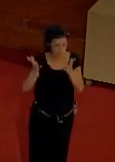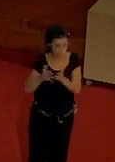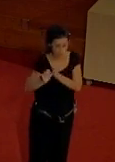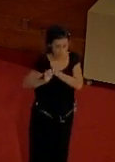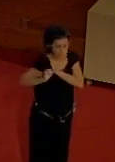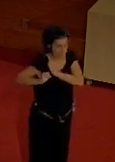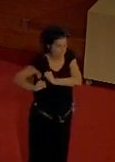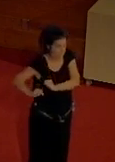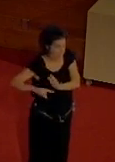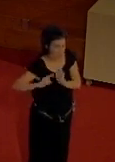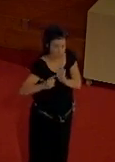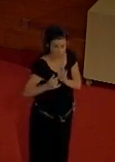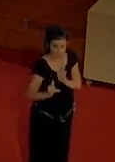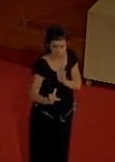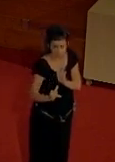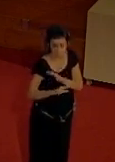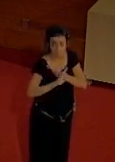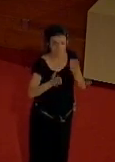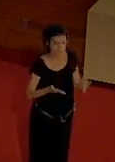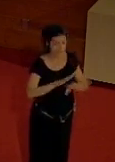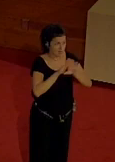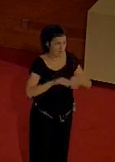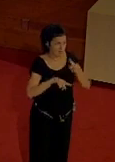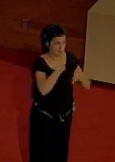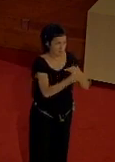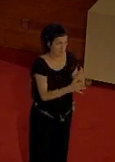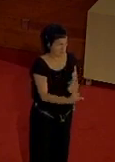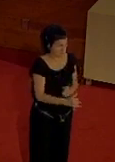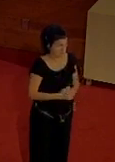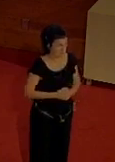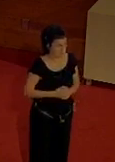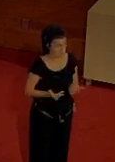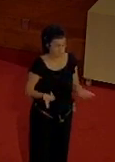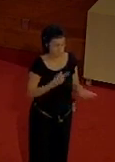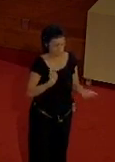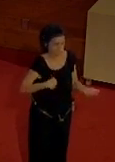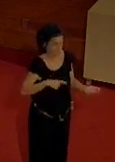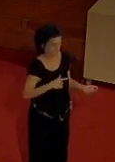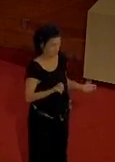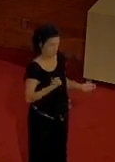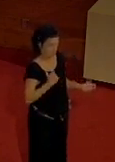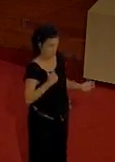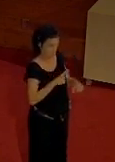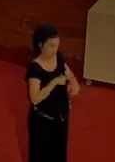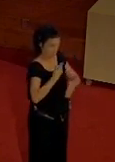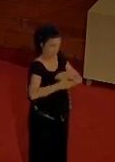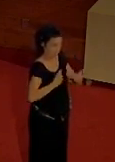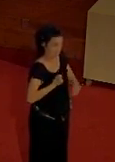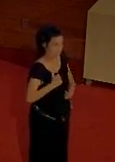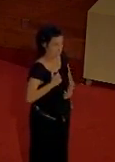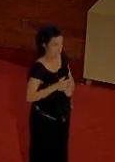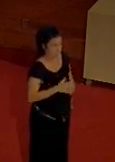Que obviamente tiene consecuencias y que china ha aprovechado durante mucho tiempo para comprar